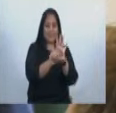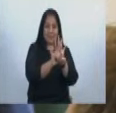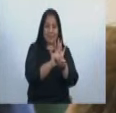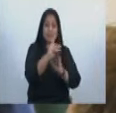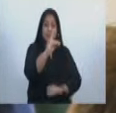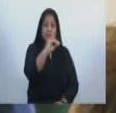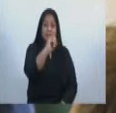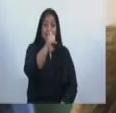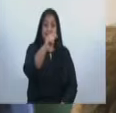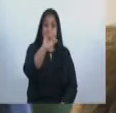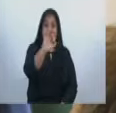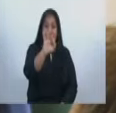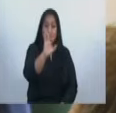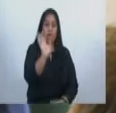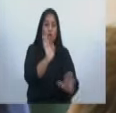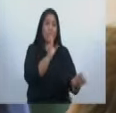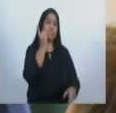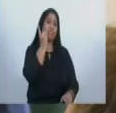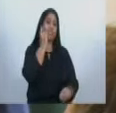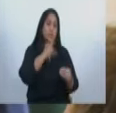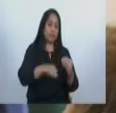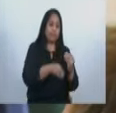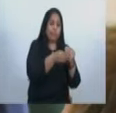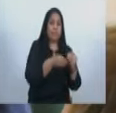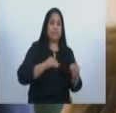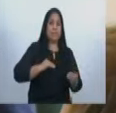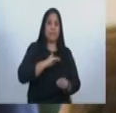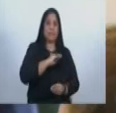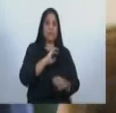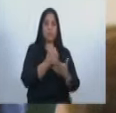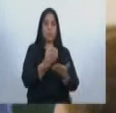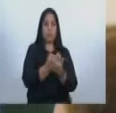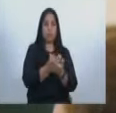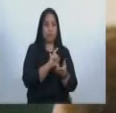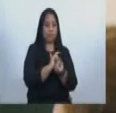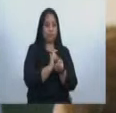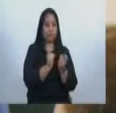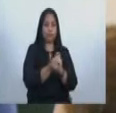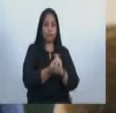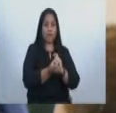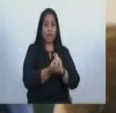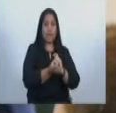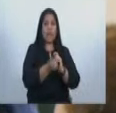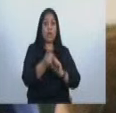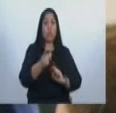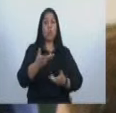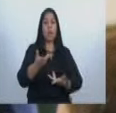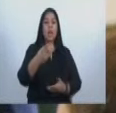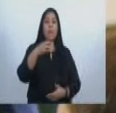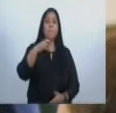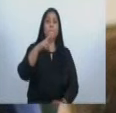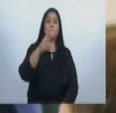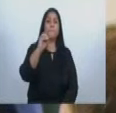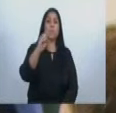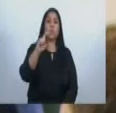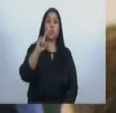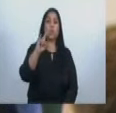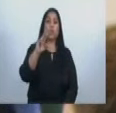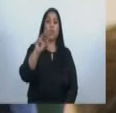diaco deje de ser una dirección dependiente del el Ministerio de economía y pase a ser una